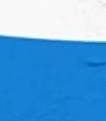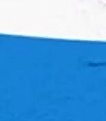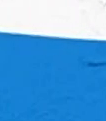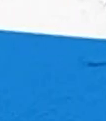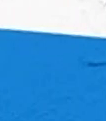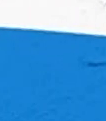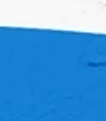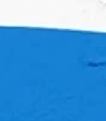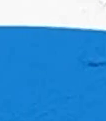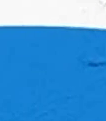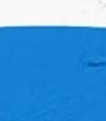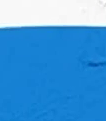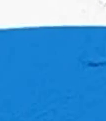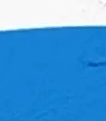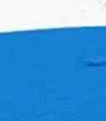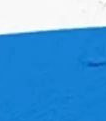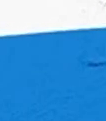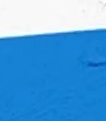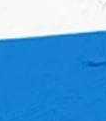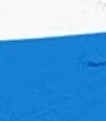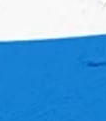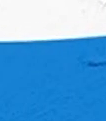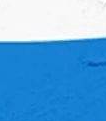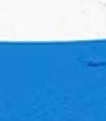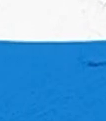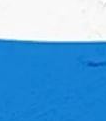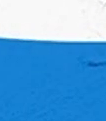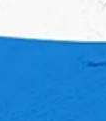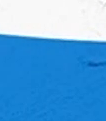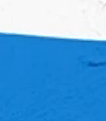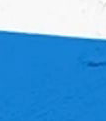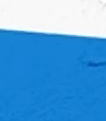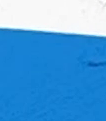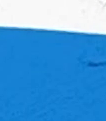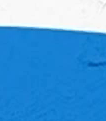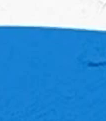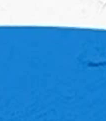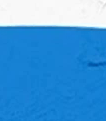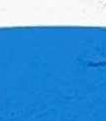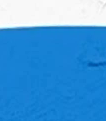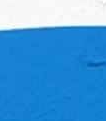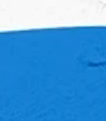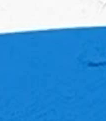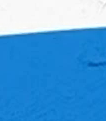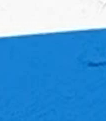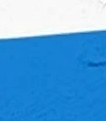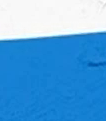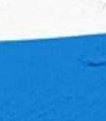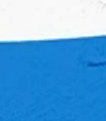con la confianza de cumplir tus sueños. Bienvenidos al sorteo Loto.